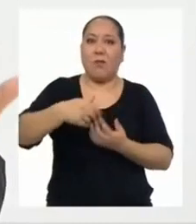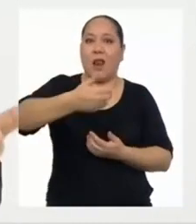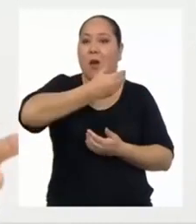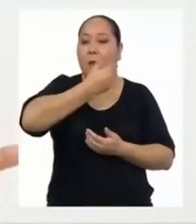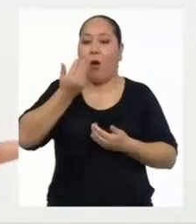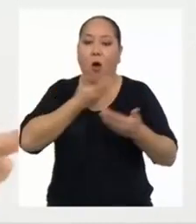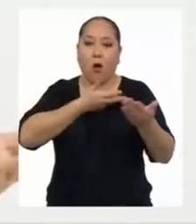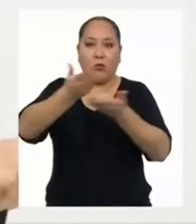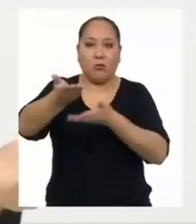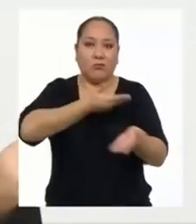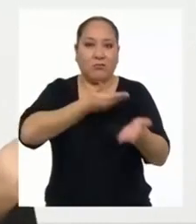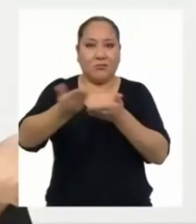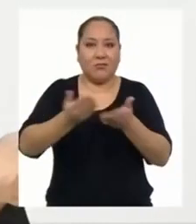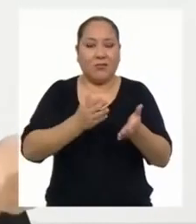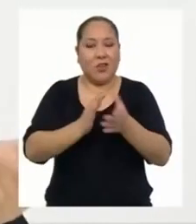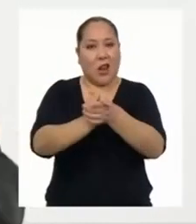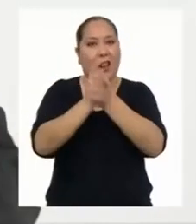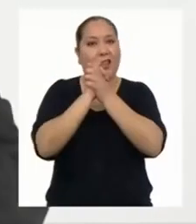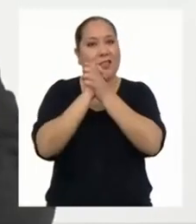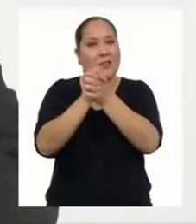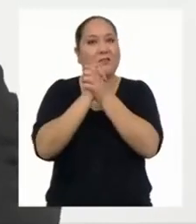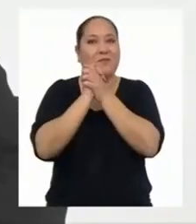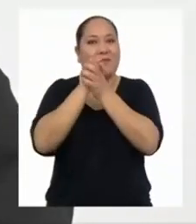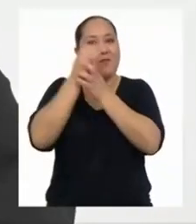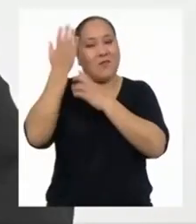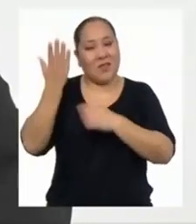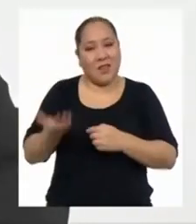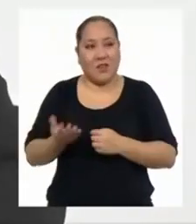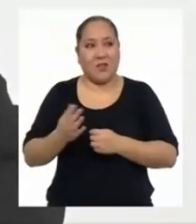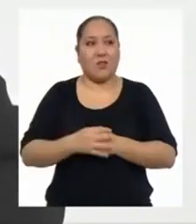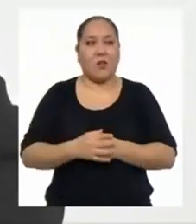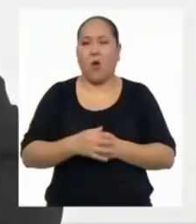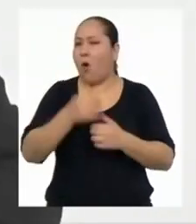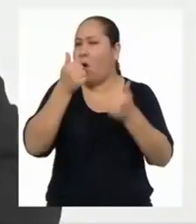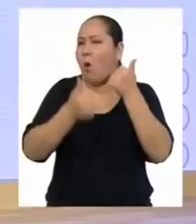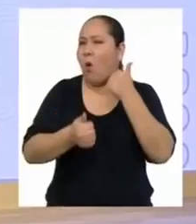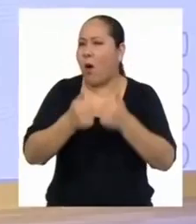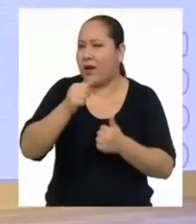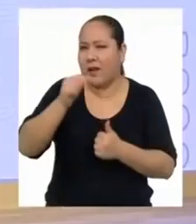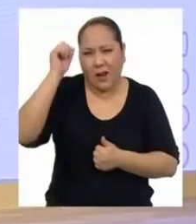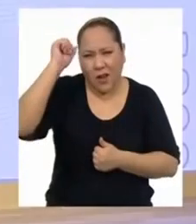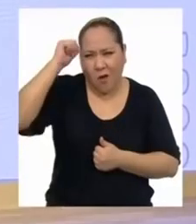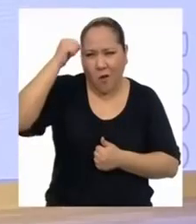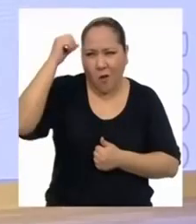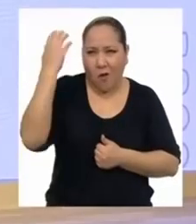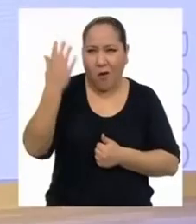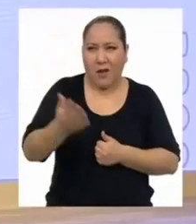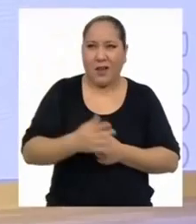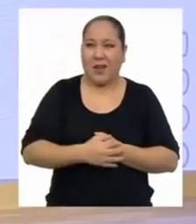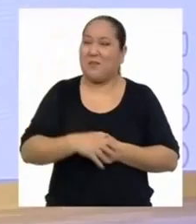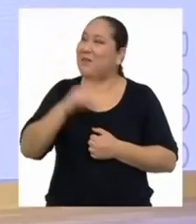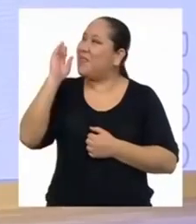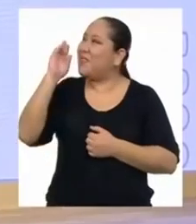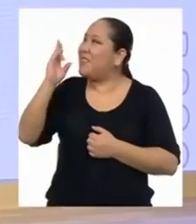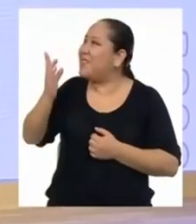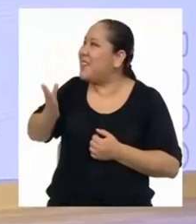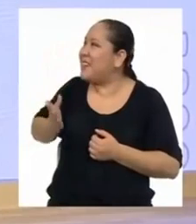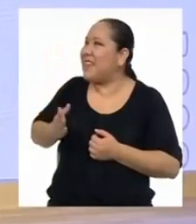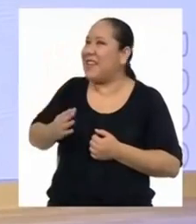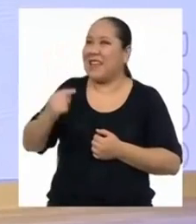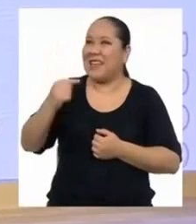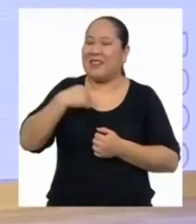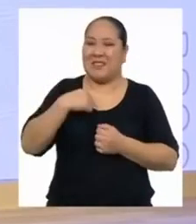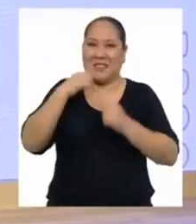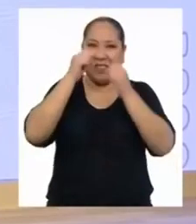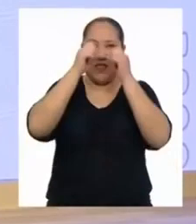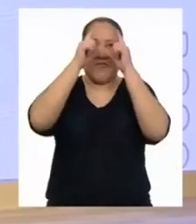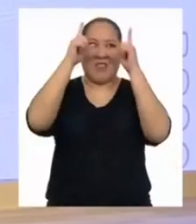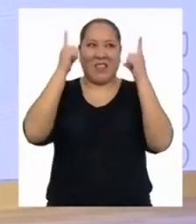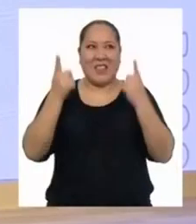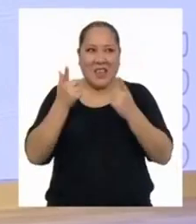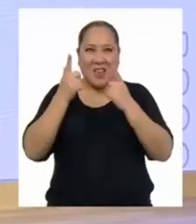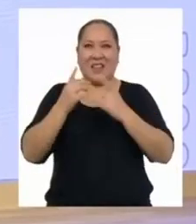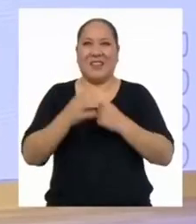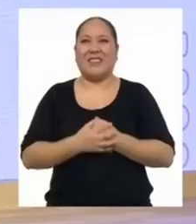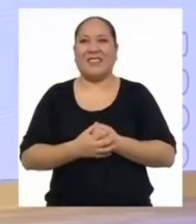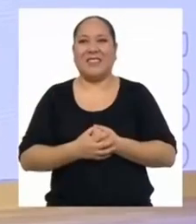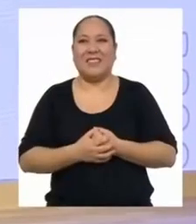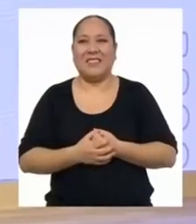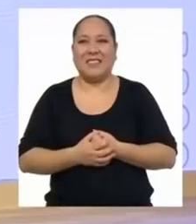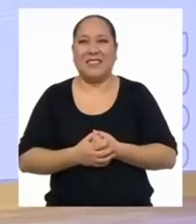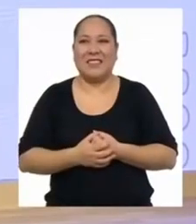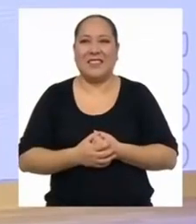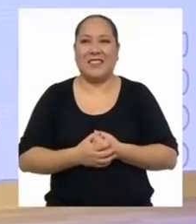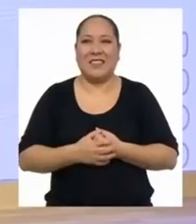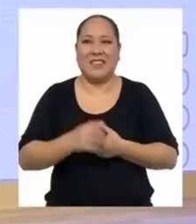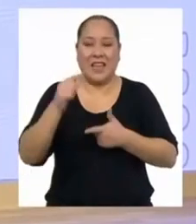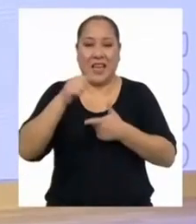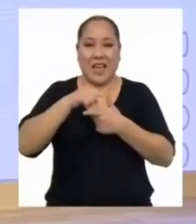con nuestras amigas y amigos. ¿Cuáles eran, Yanira? ¡Profesora! Me tomó por sorpresa. Ellas son